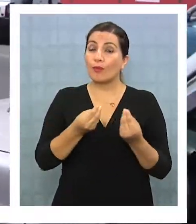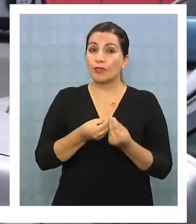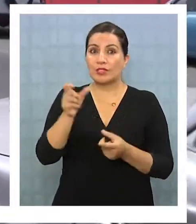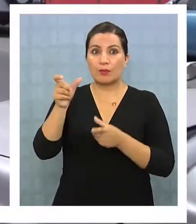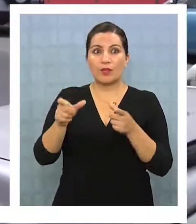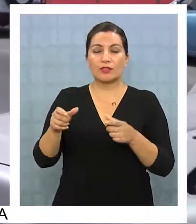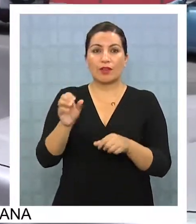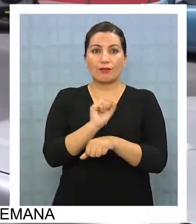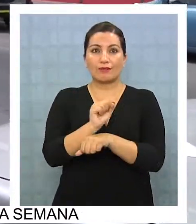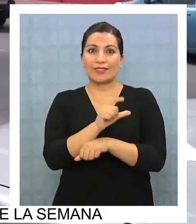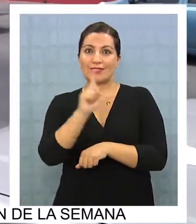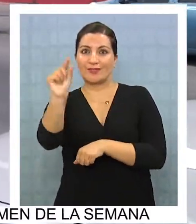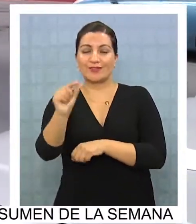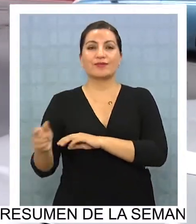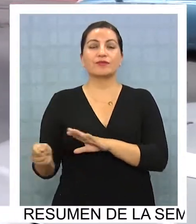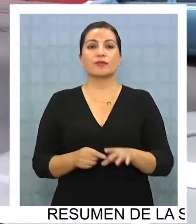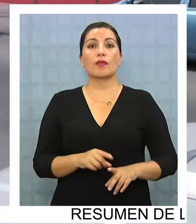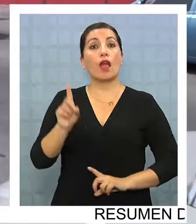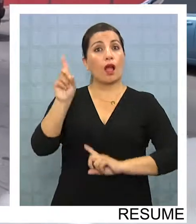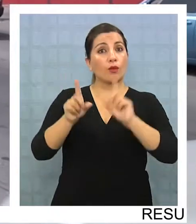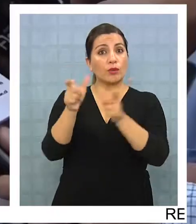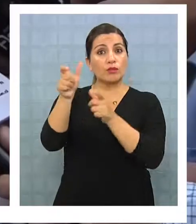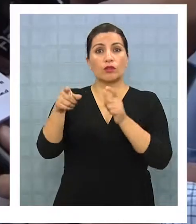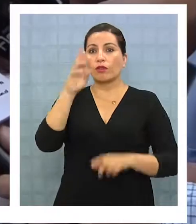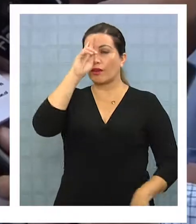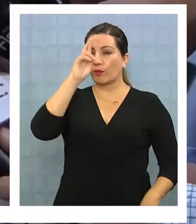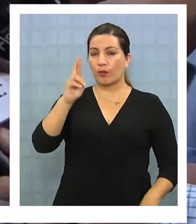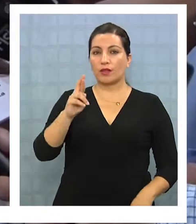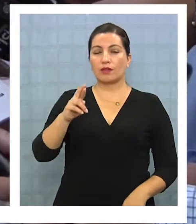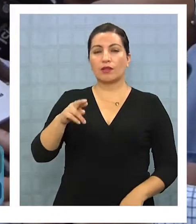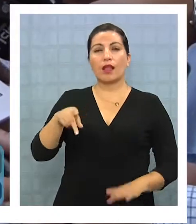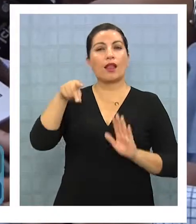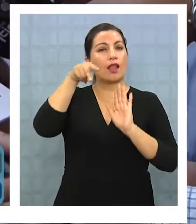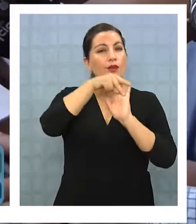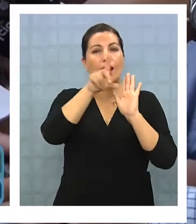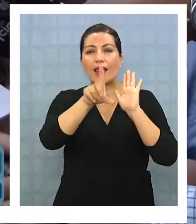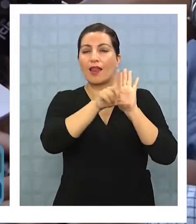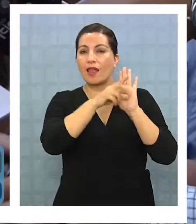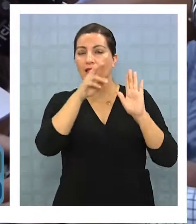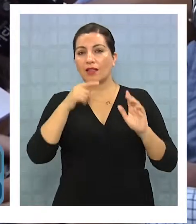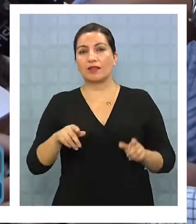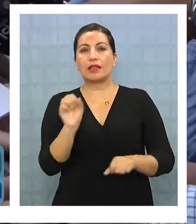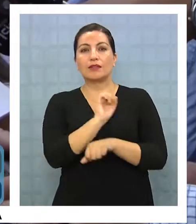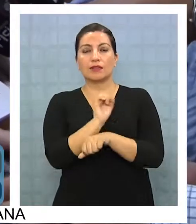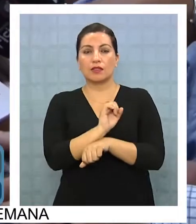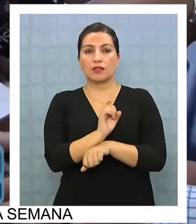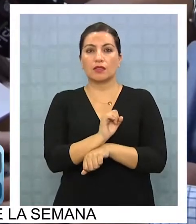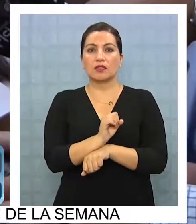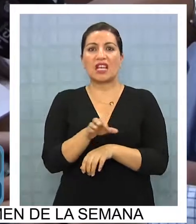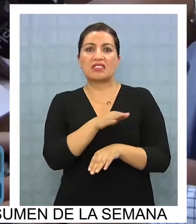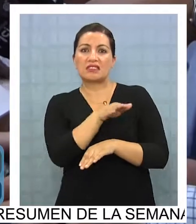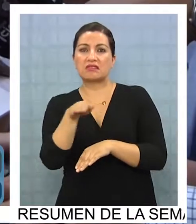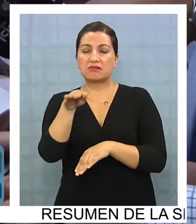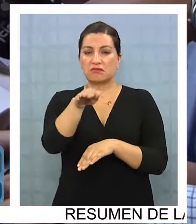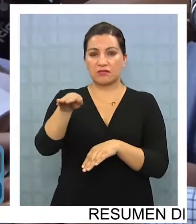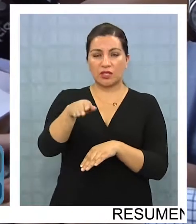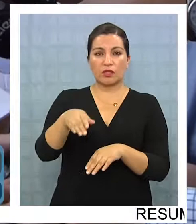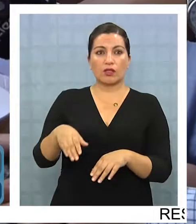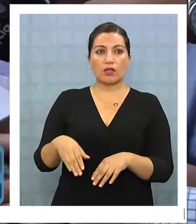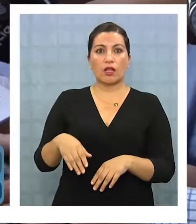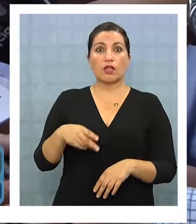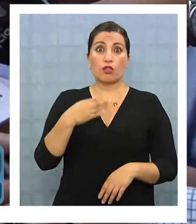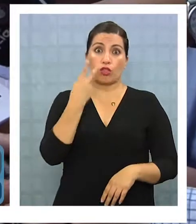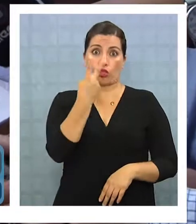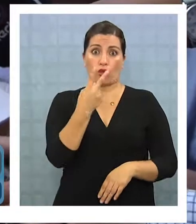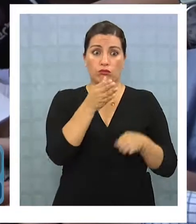conductores. Algunas personas no han respetado lo que son las normas de tránsito, en el sentido de que se han estacionado y tomado prácticamente dos